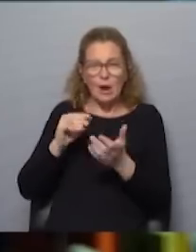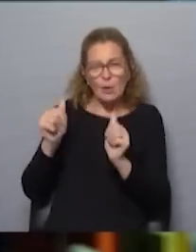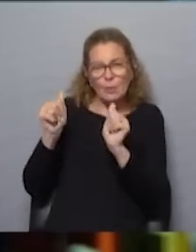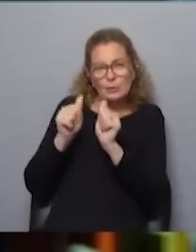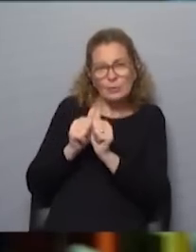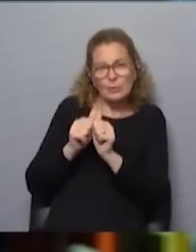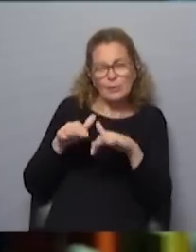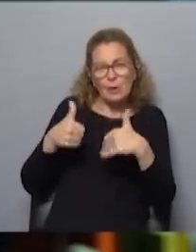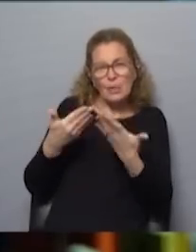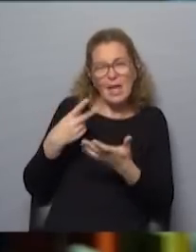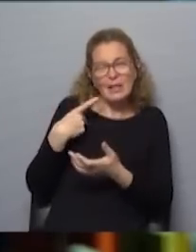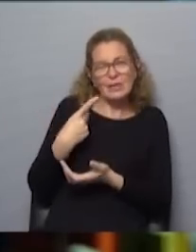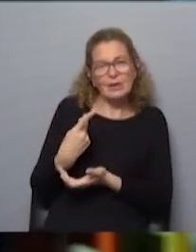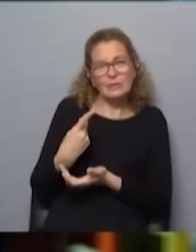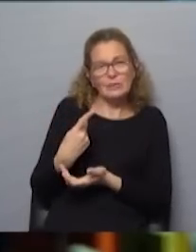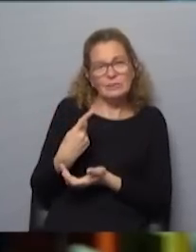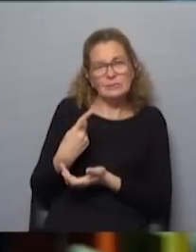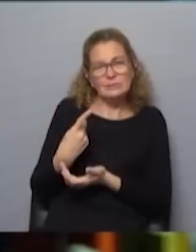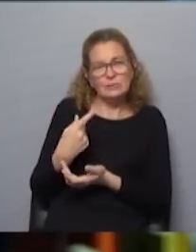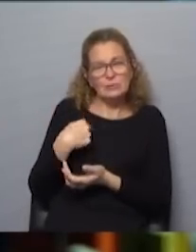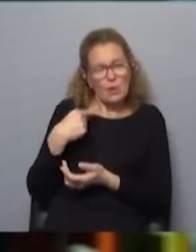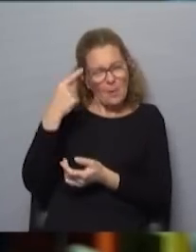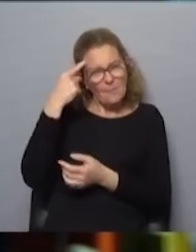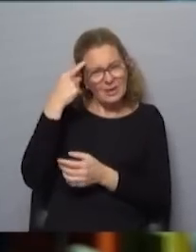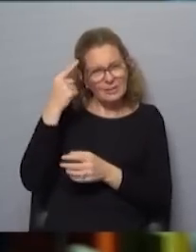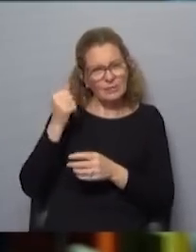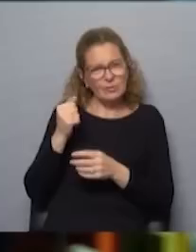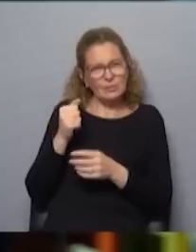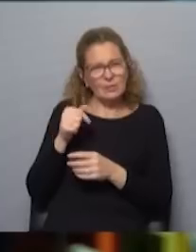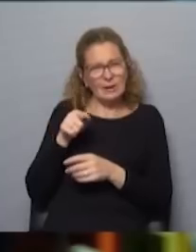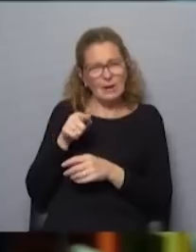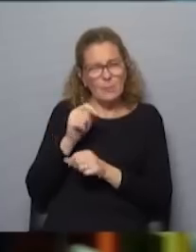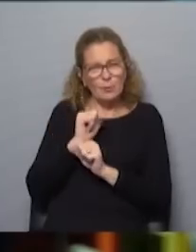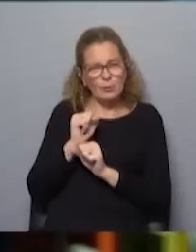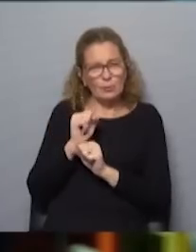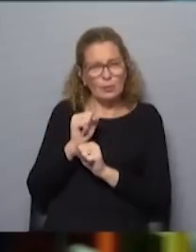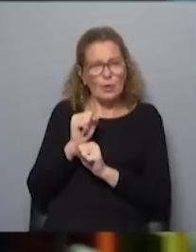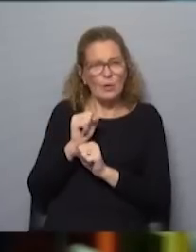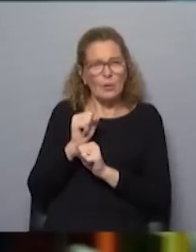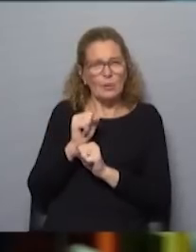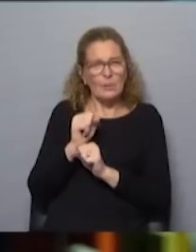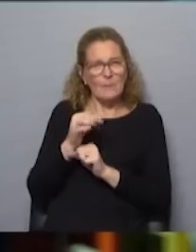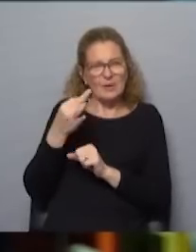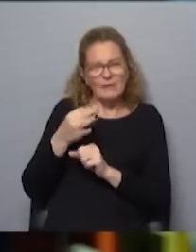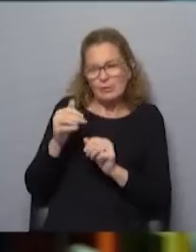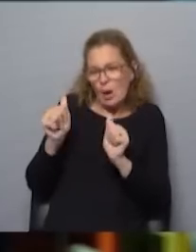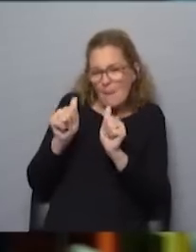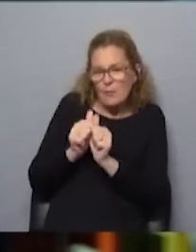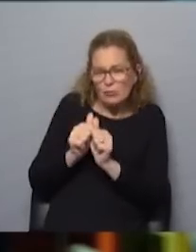lo tiene que brindar el directorio yo creo que él pudo perfectamente asesorar